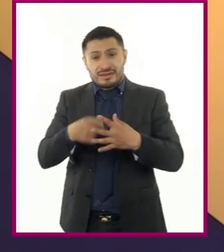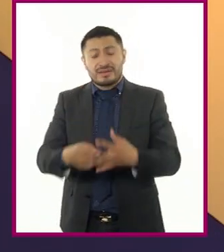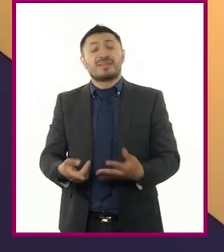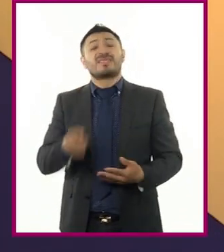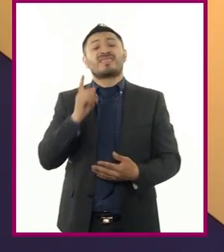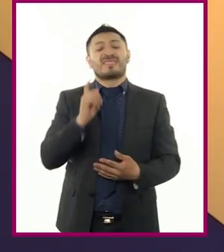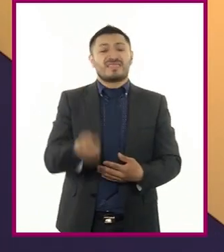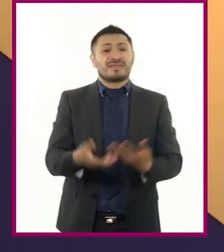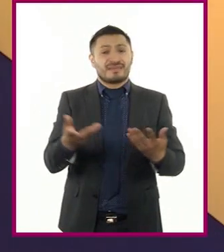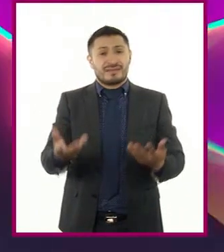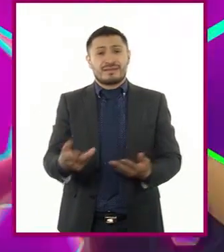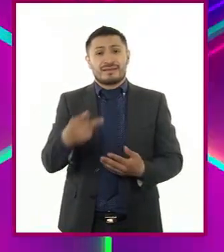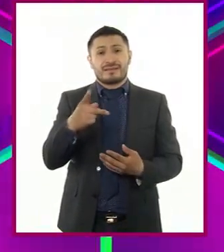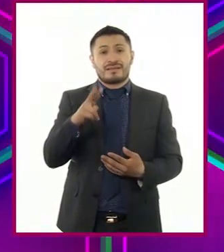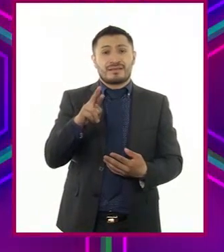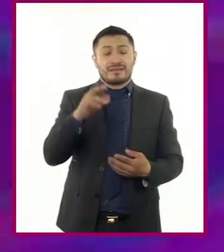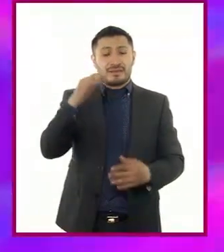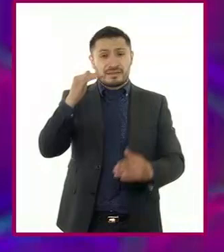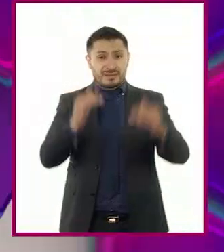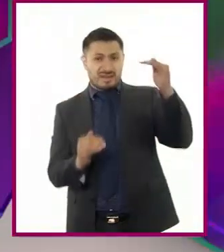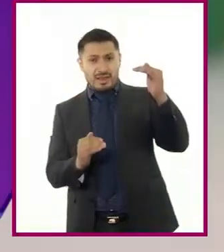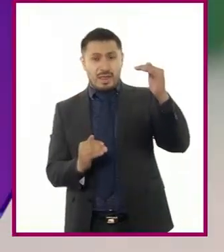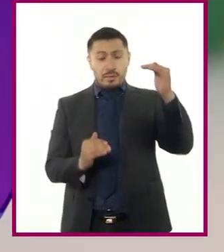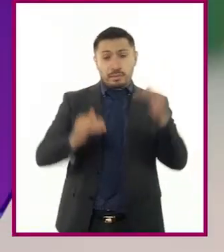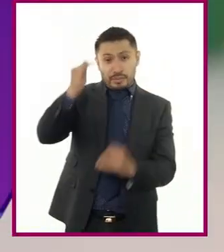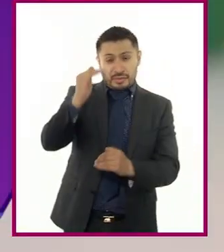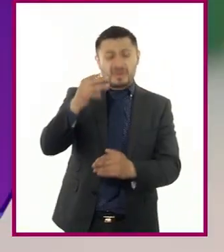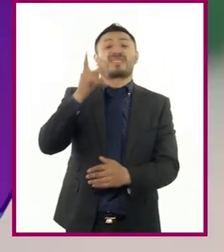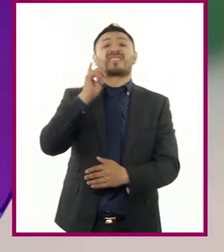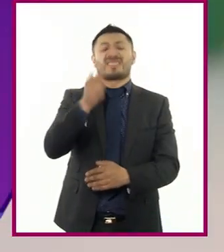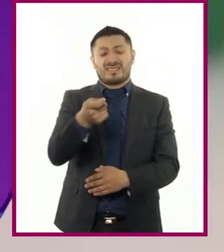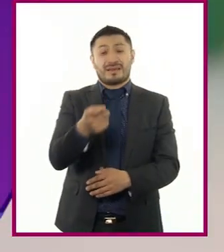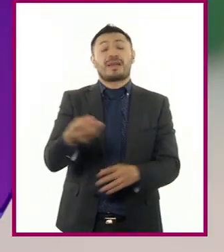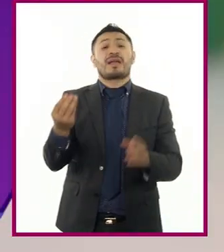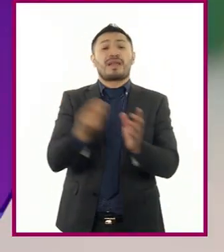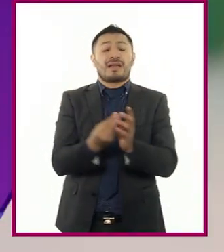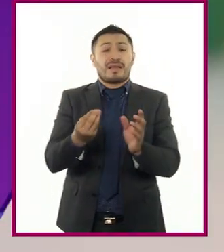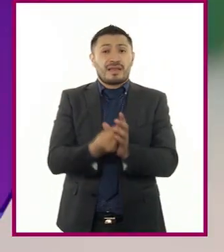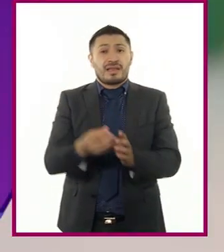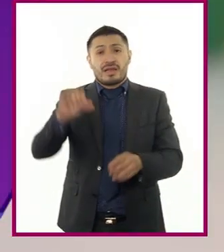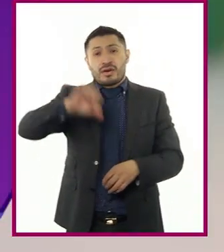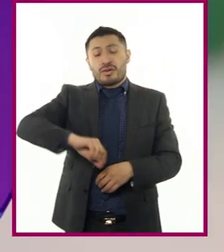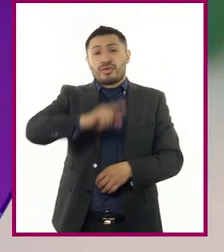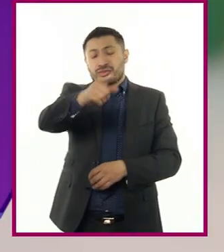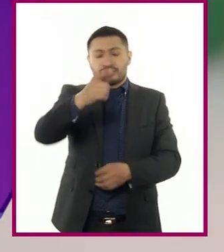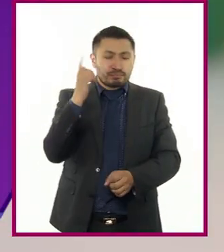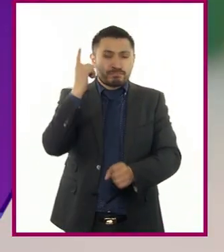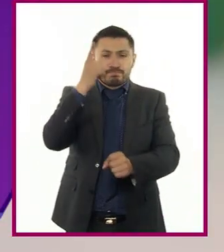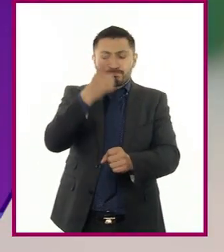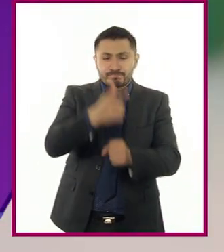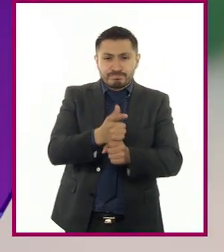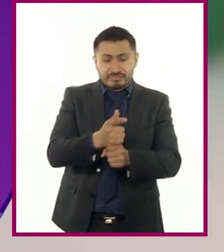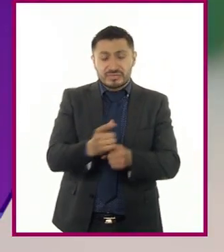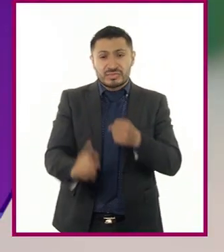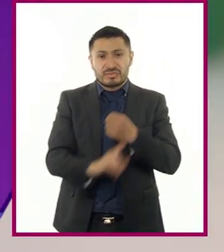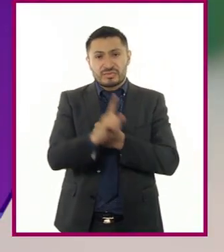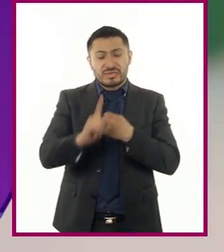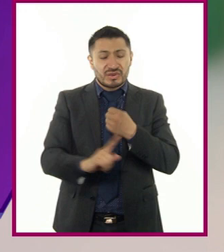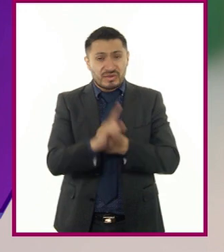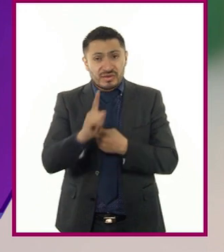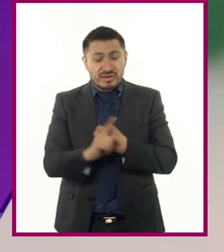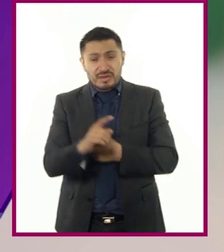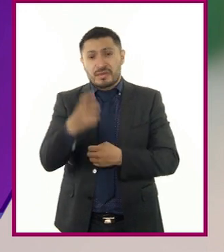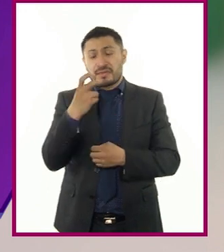la proporcionalidad inversa. En esta sesión interpretarán y resolverán problemas de proporcionalidad